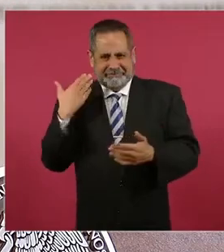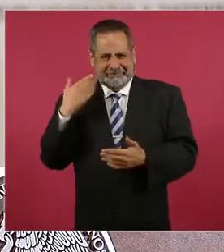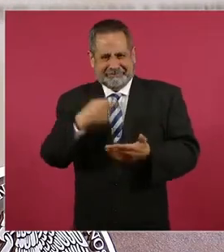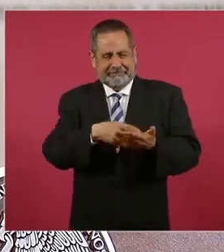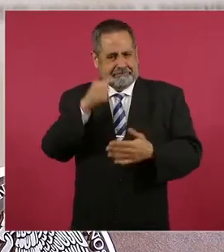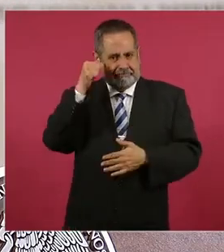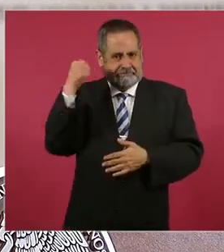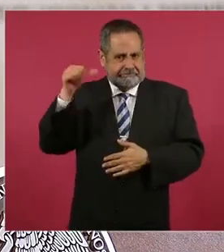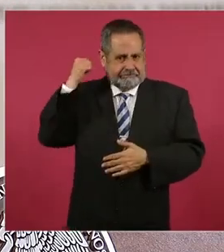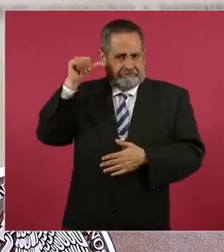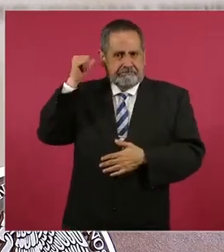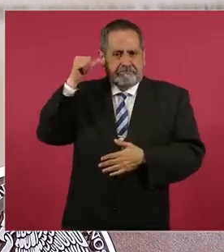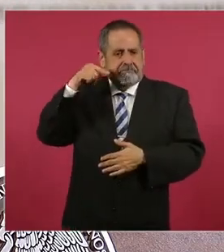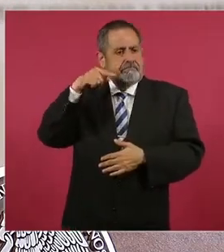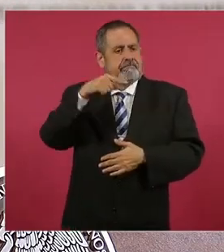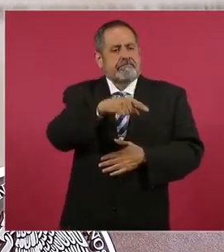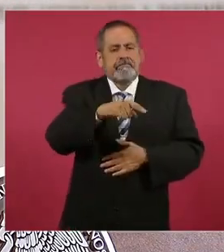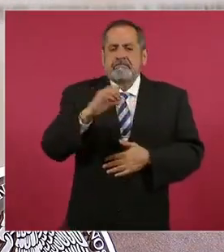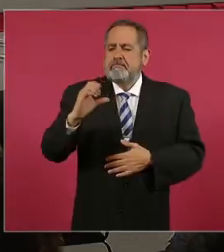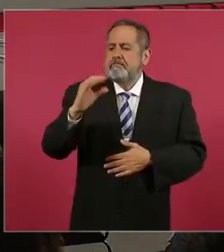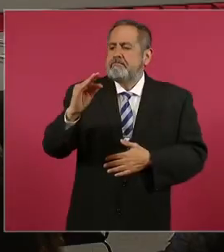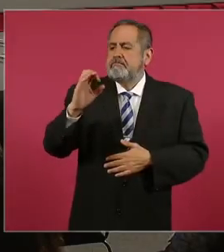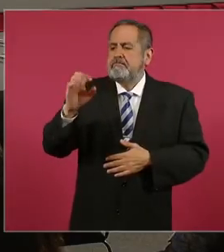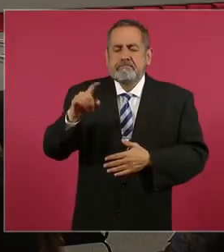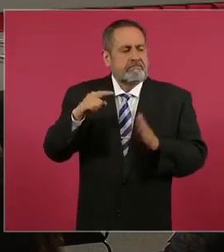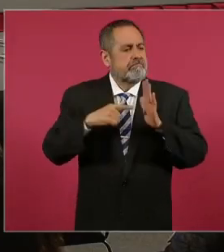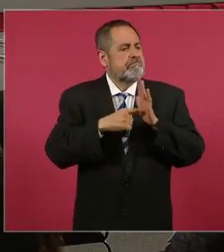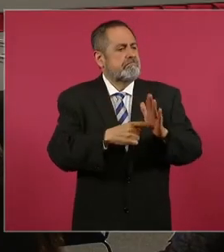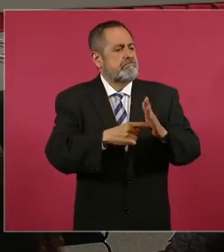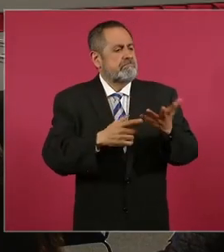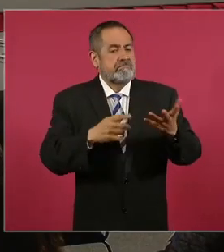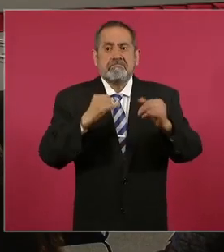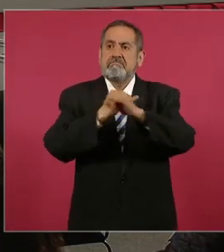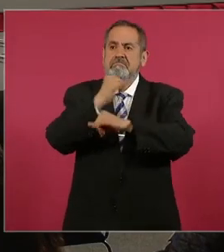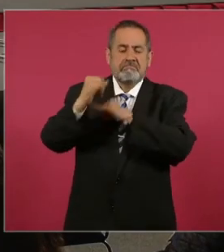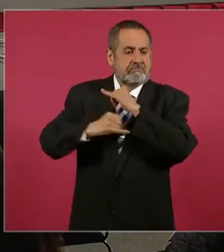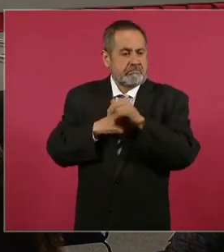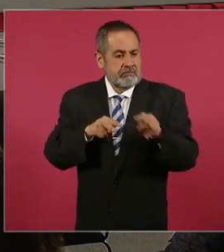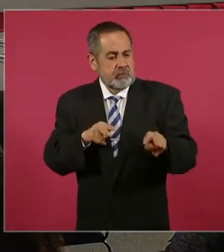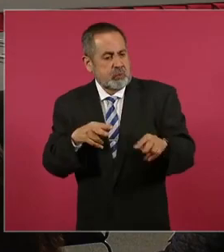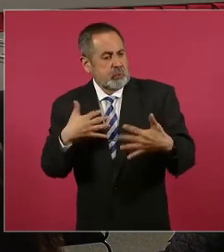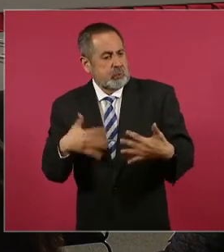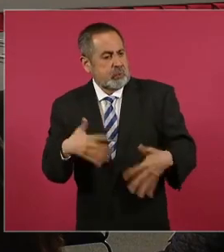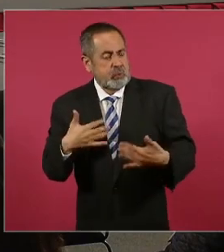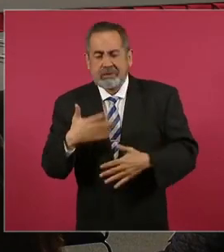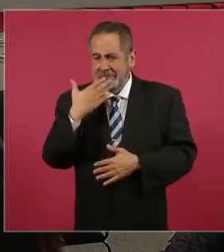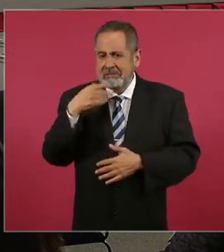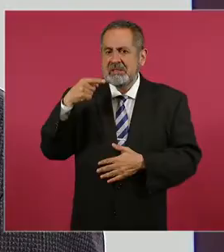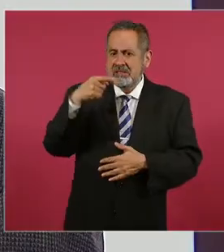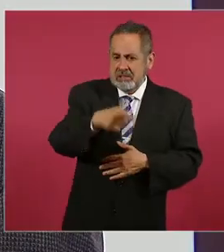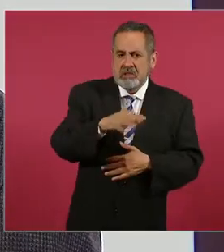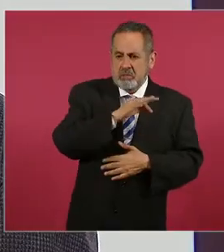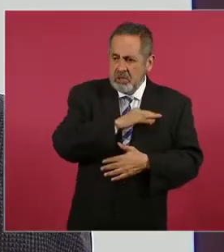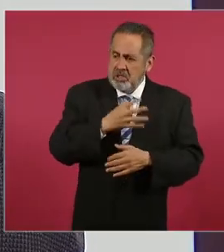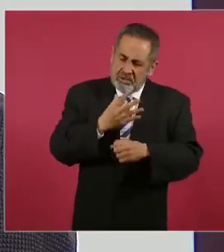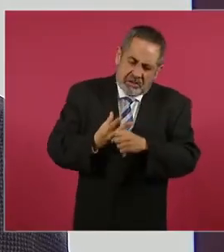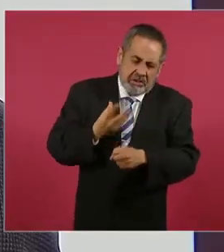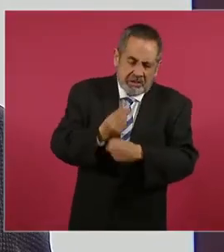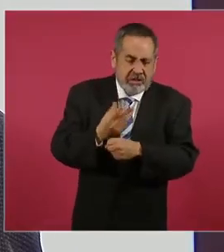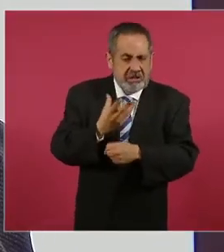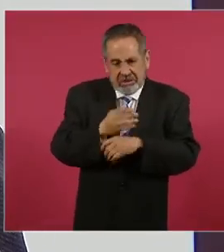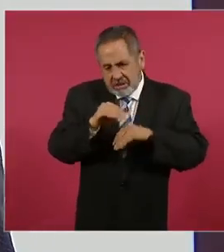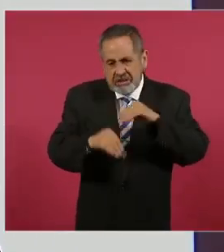ello. CFE tiene un reconocimiento internacional de la capacidad para recuperar los